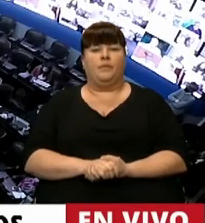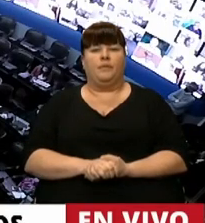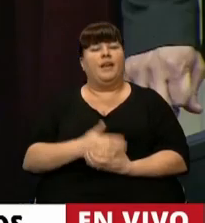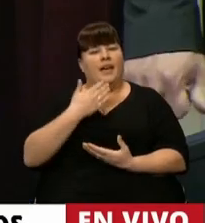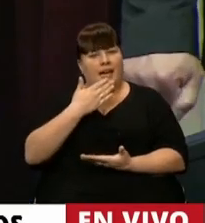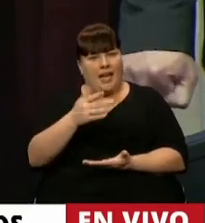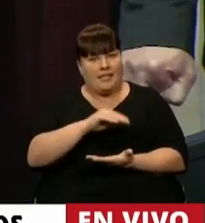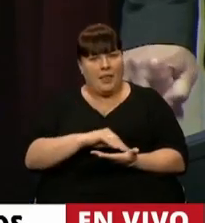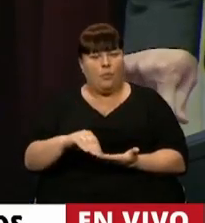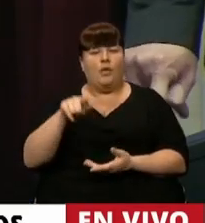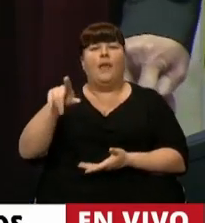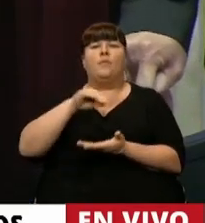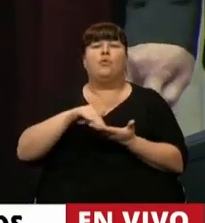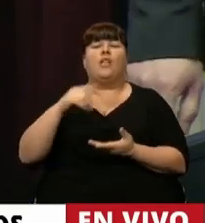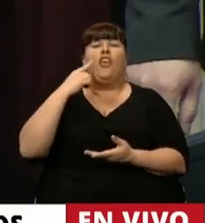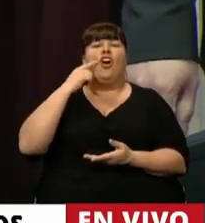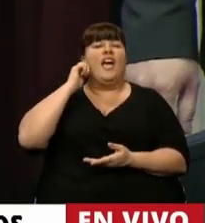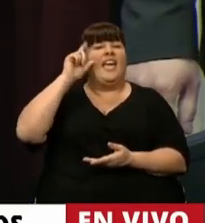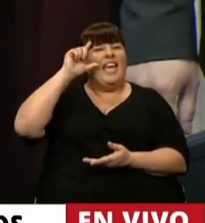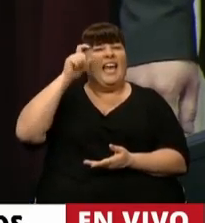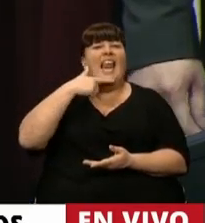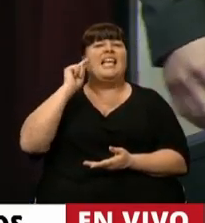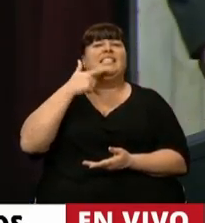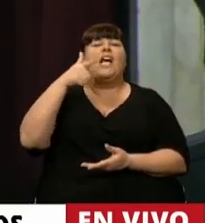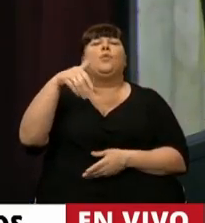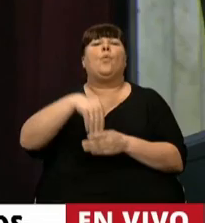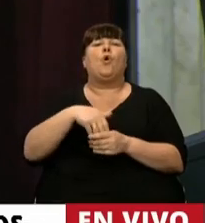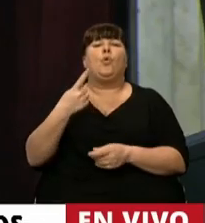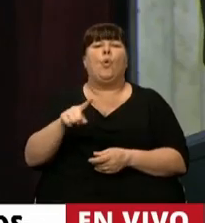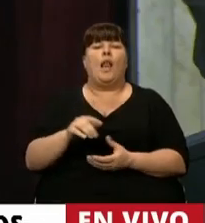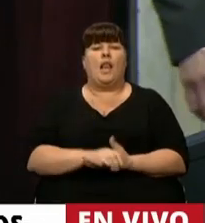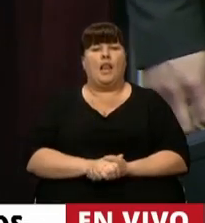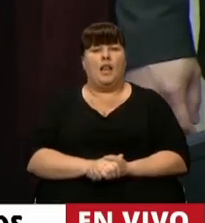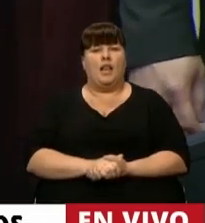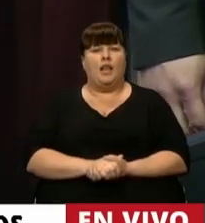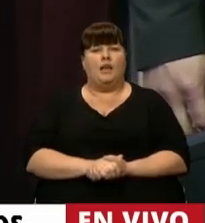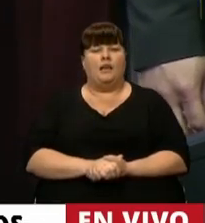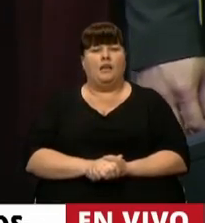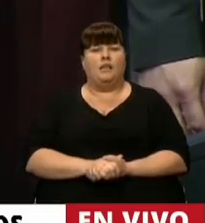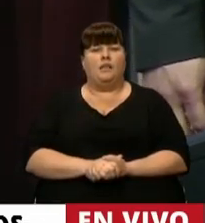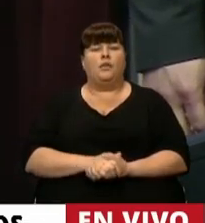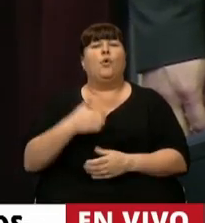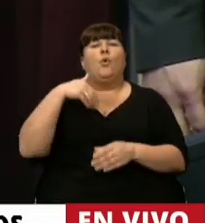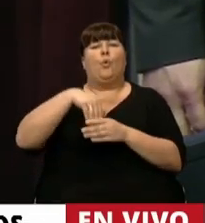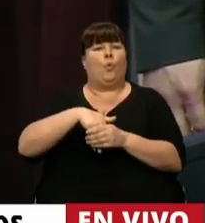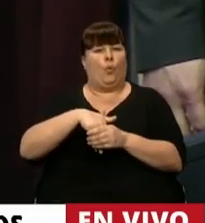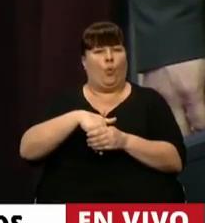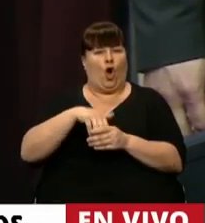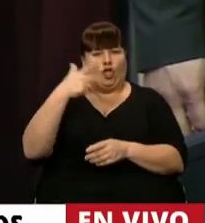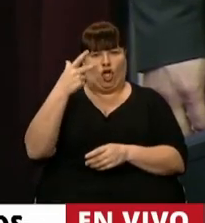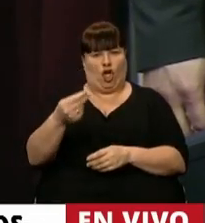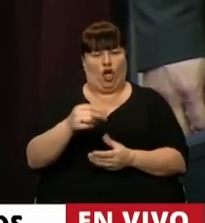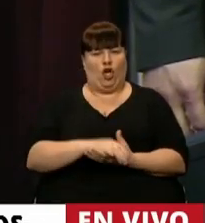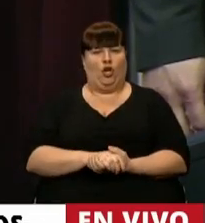gracias diputada de diputado iglesias fernando el sentido de su voto mi voto en mi voto no es